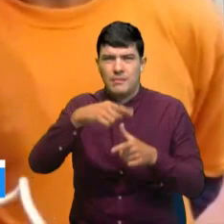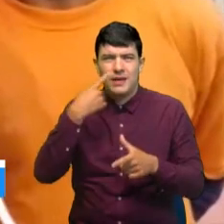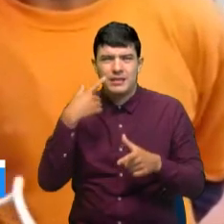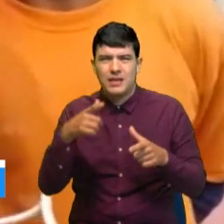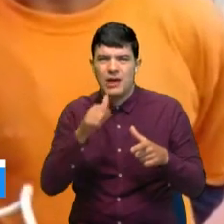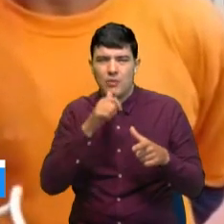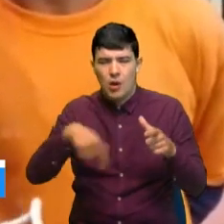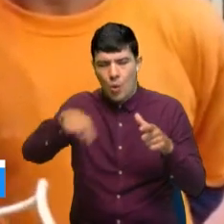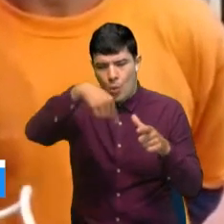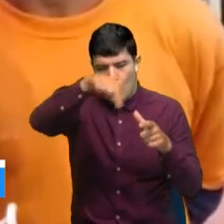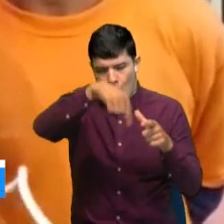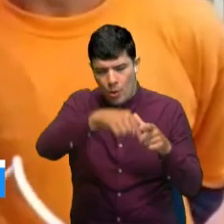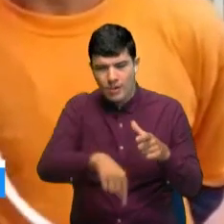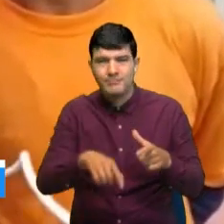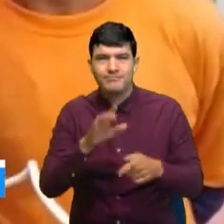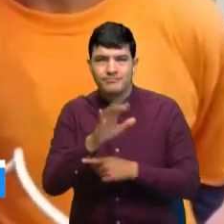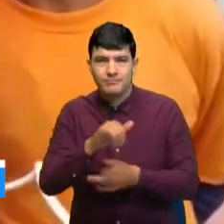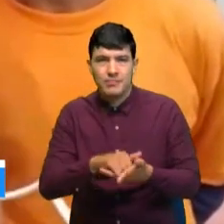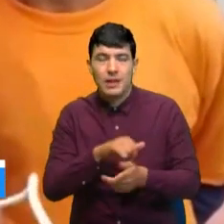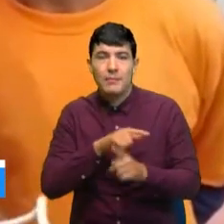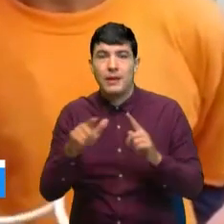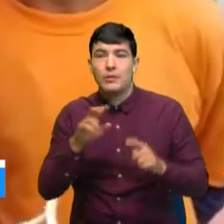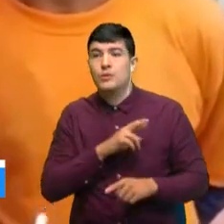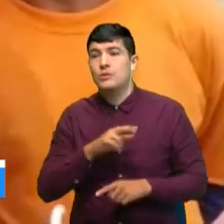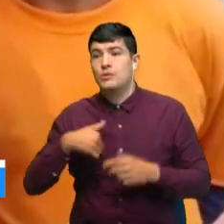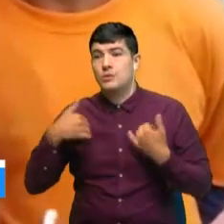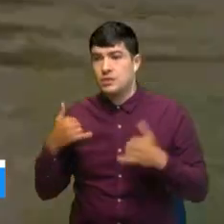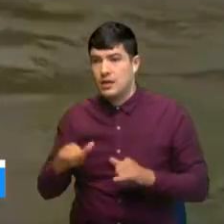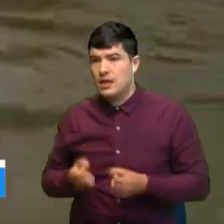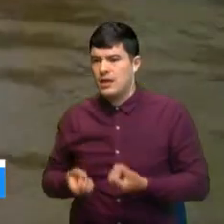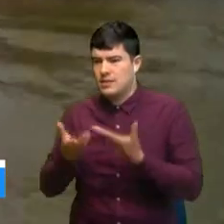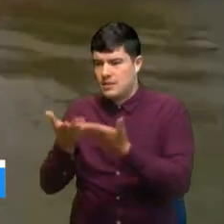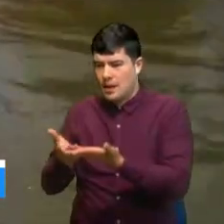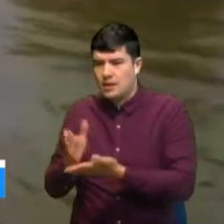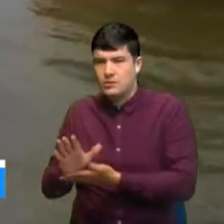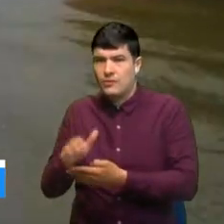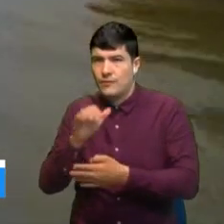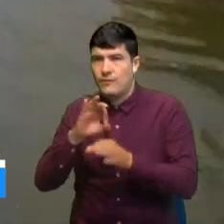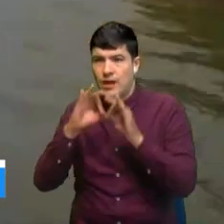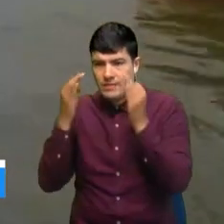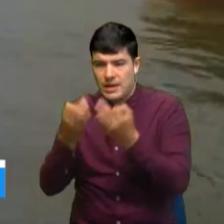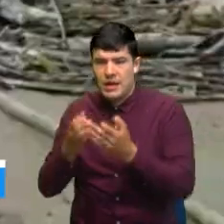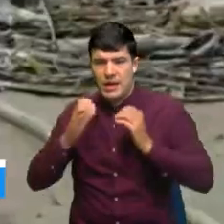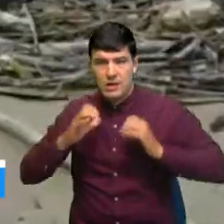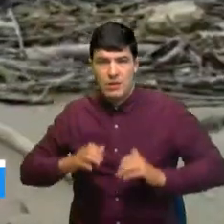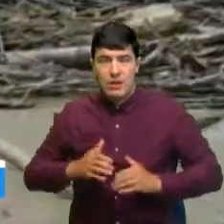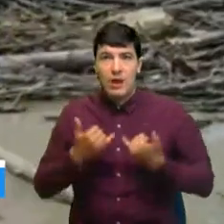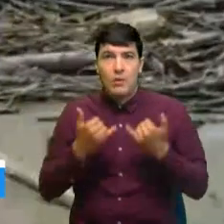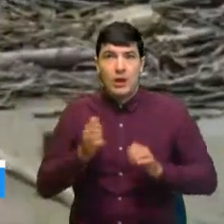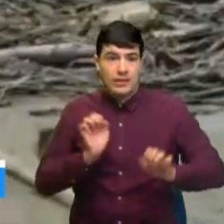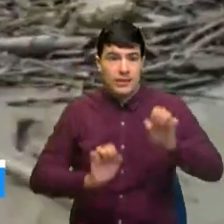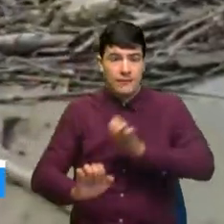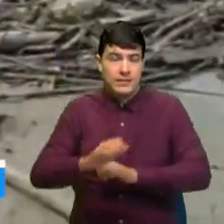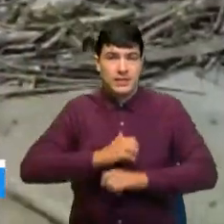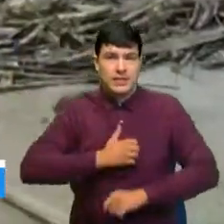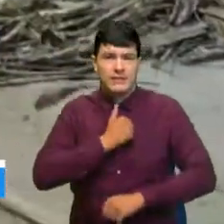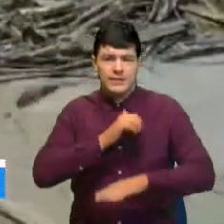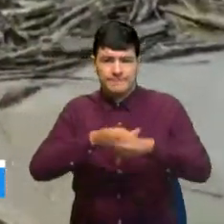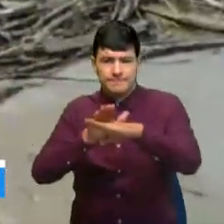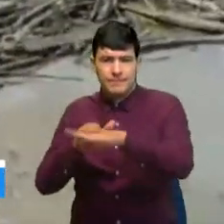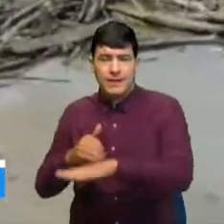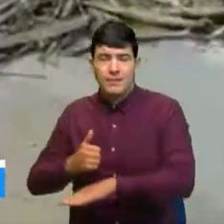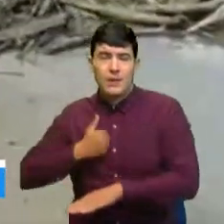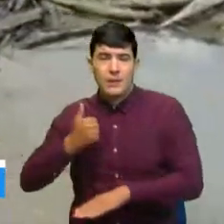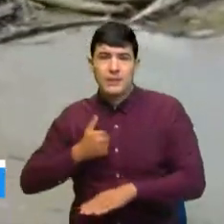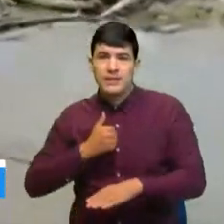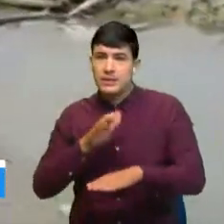sogamoso ya les hemos entregado a los familiares la defensa civil aprovechó para hacer un llamado a la comunidad